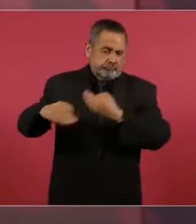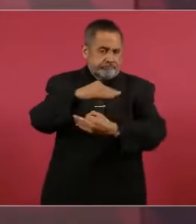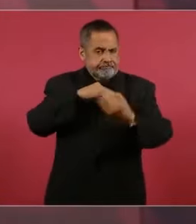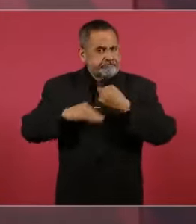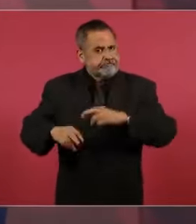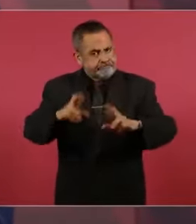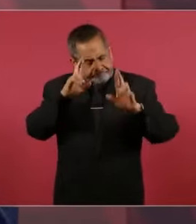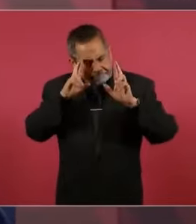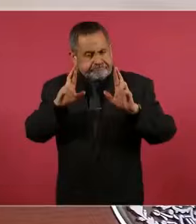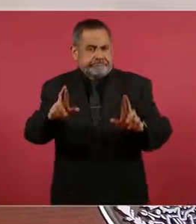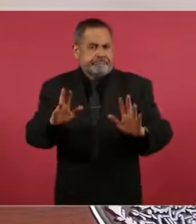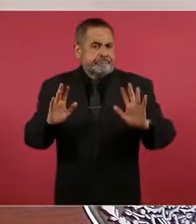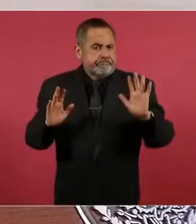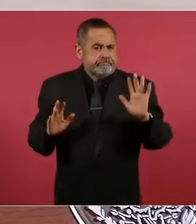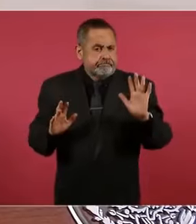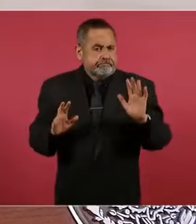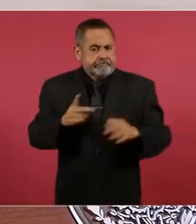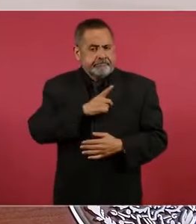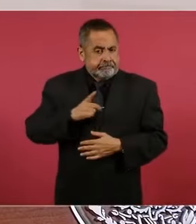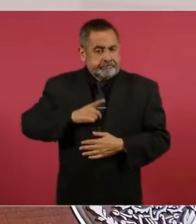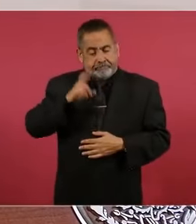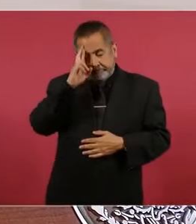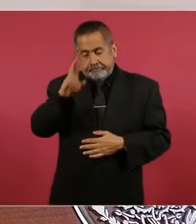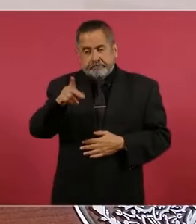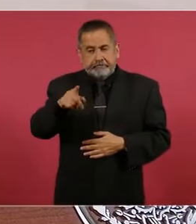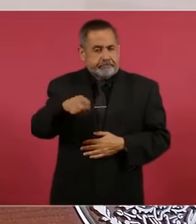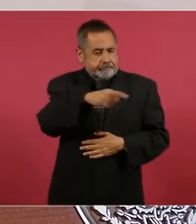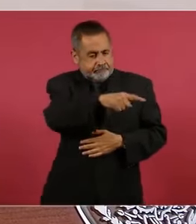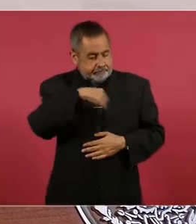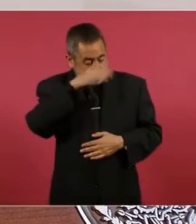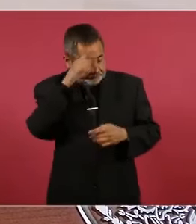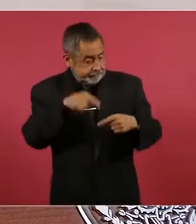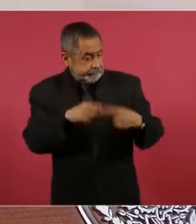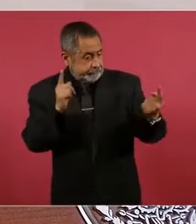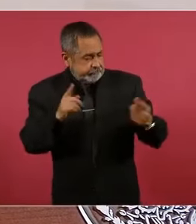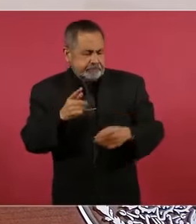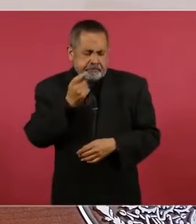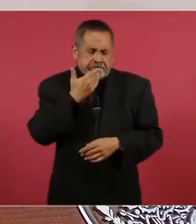todos. Se tiene que respetar el derecho a disentir.